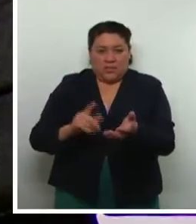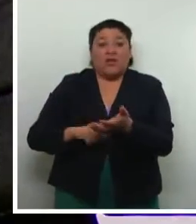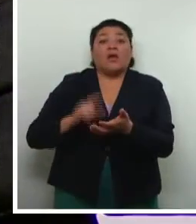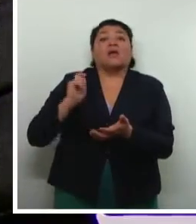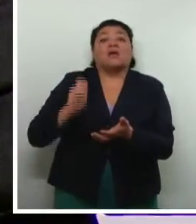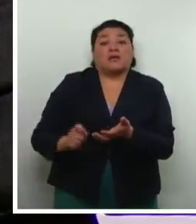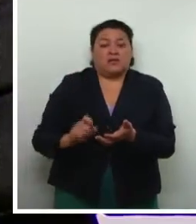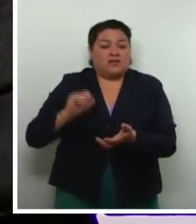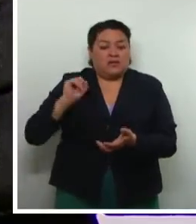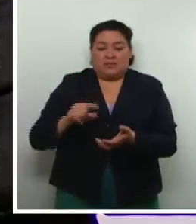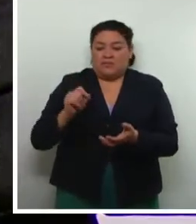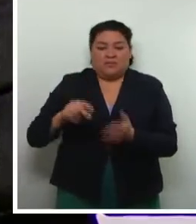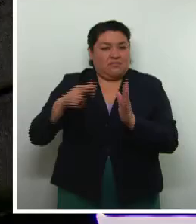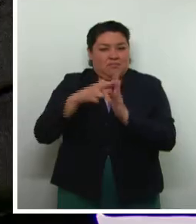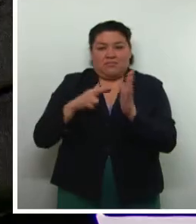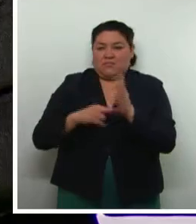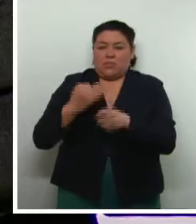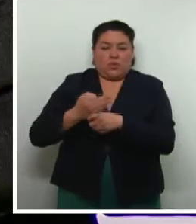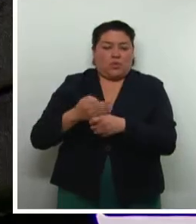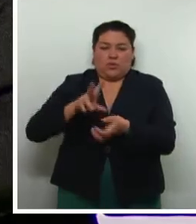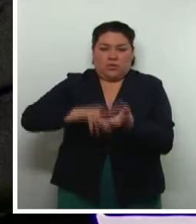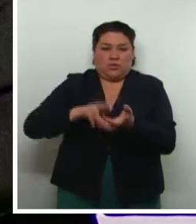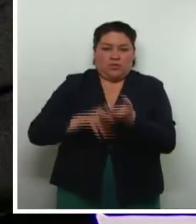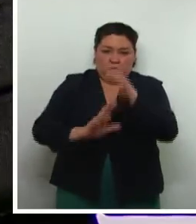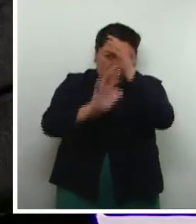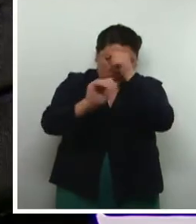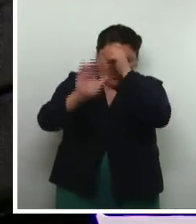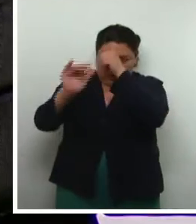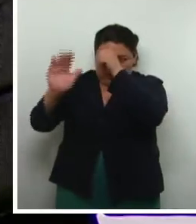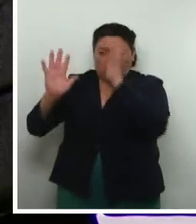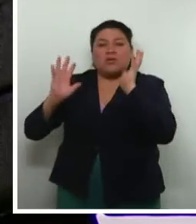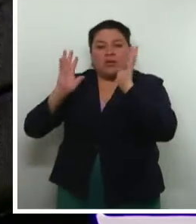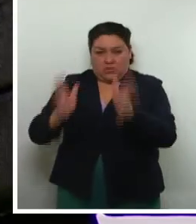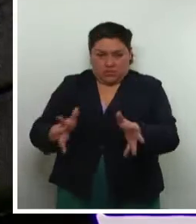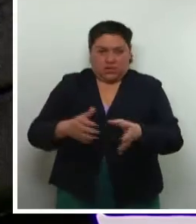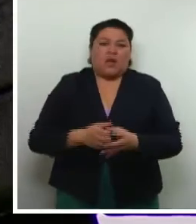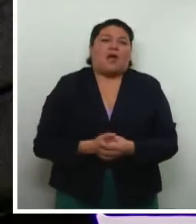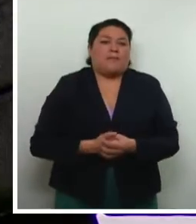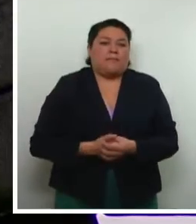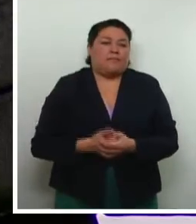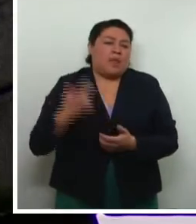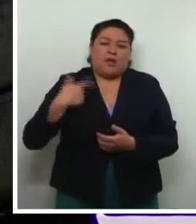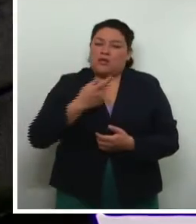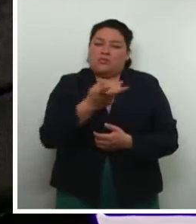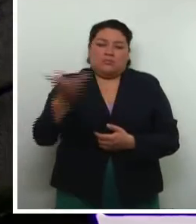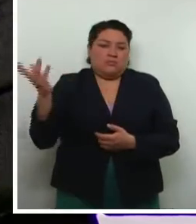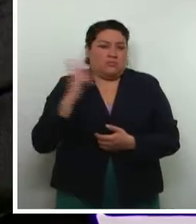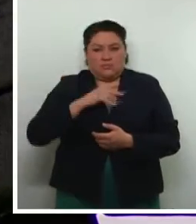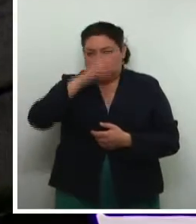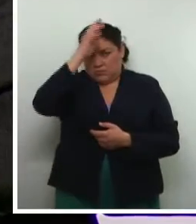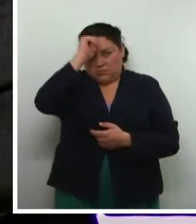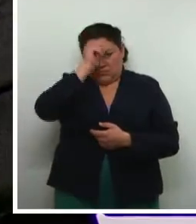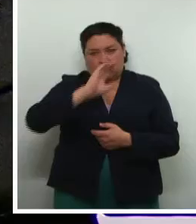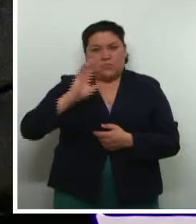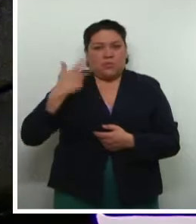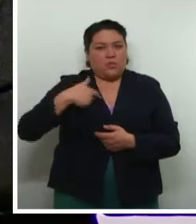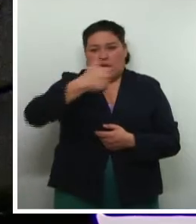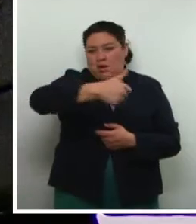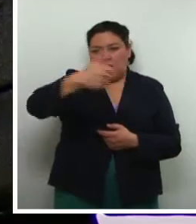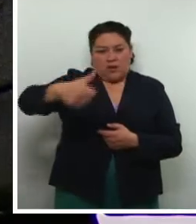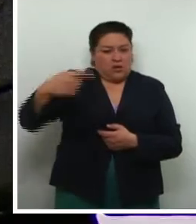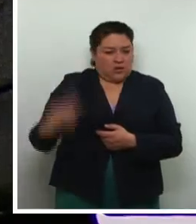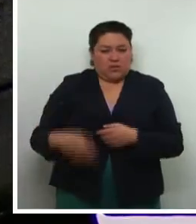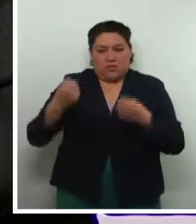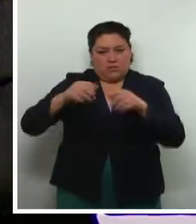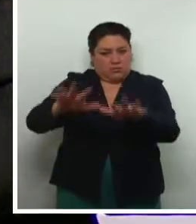lo que acredita la vigencia de los acuerdos que adopta en pleno ejercicio de su soberanía